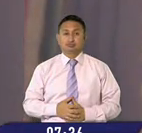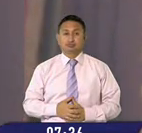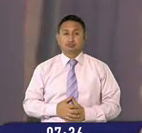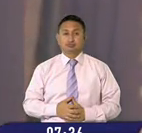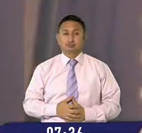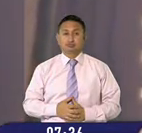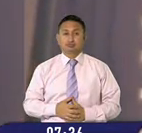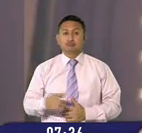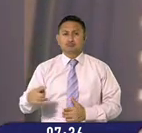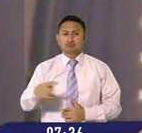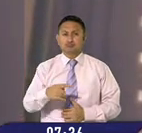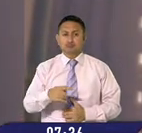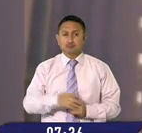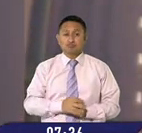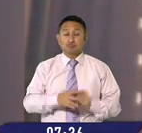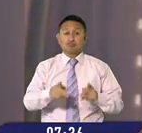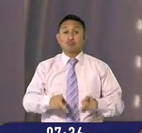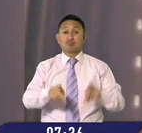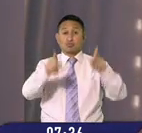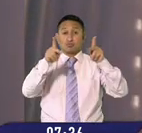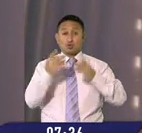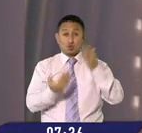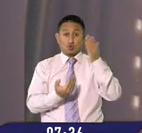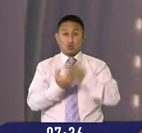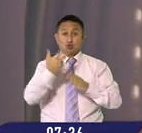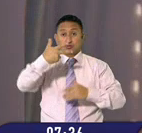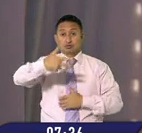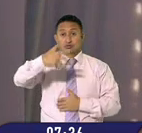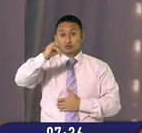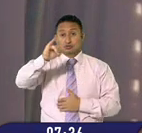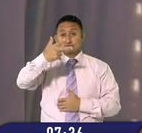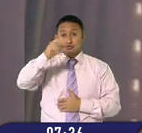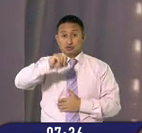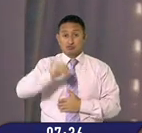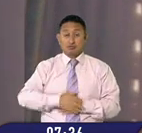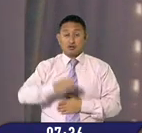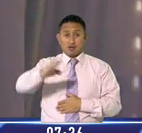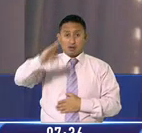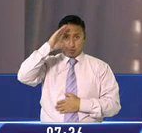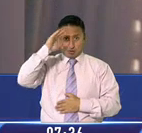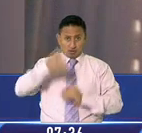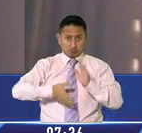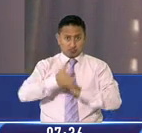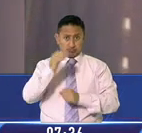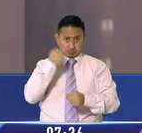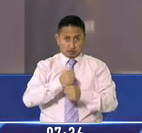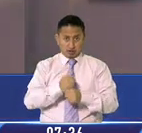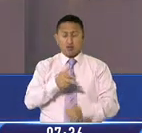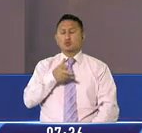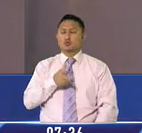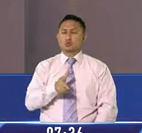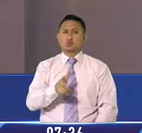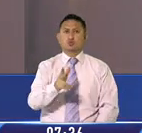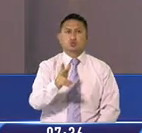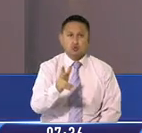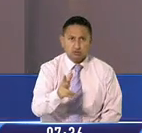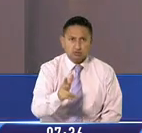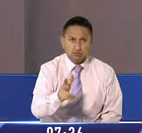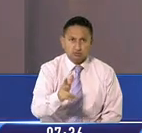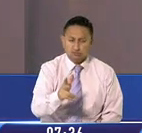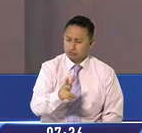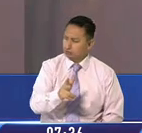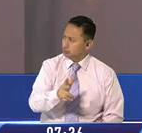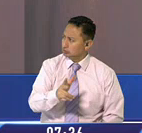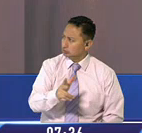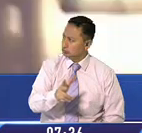La mañana avanzaba. Por el puente nuevo del río Chichín, policía circulaba a cumplir con su jornada de trabajo. De pronto observó que un hombre estaba al